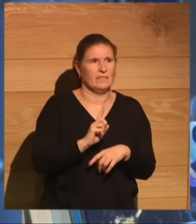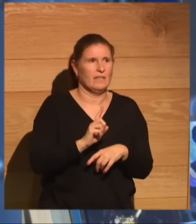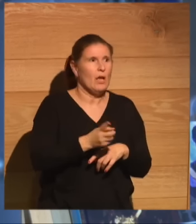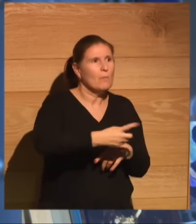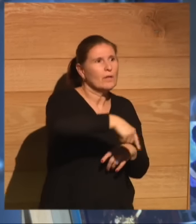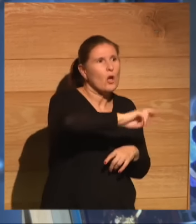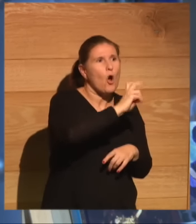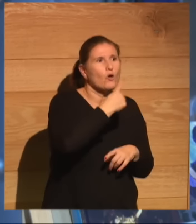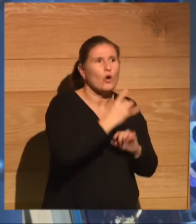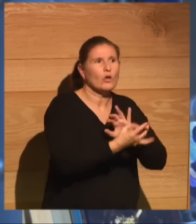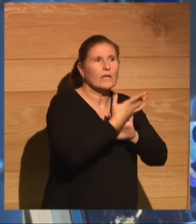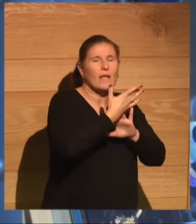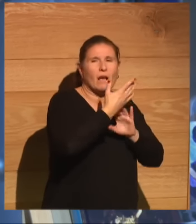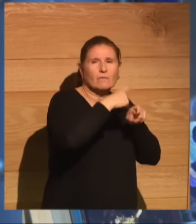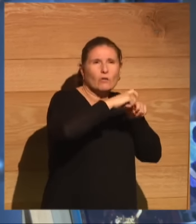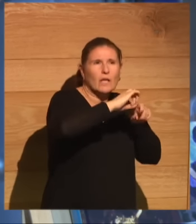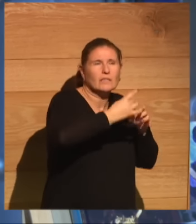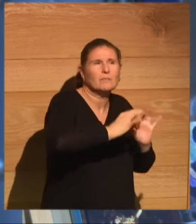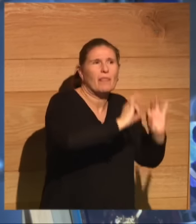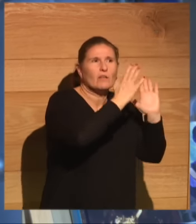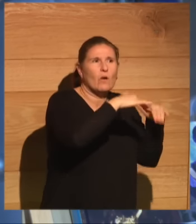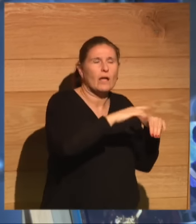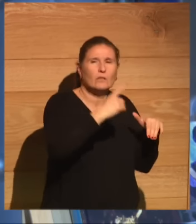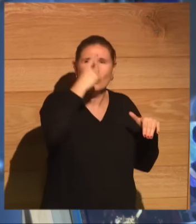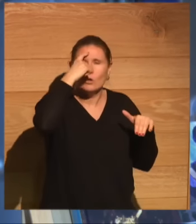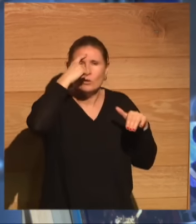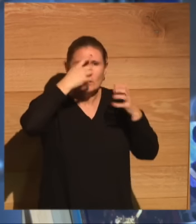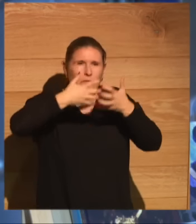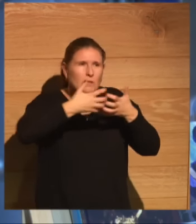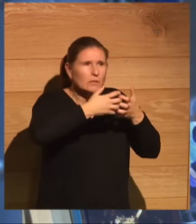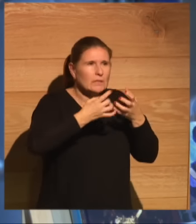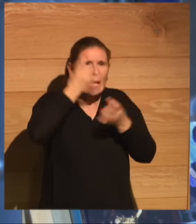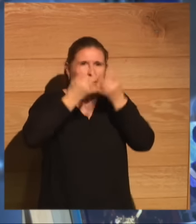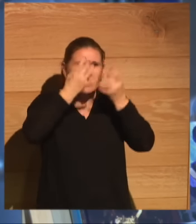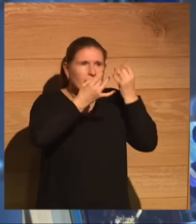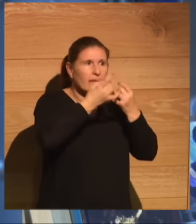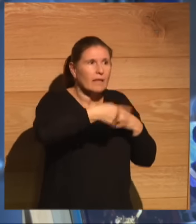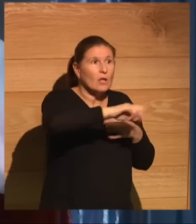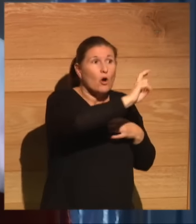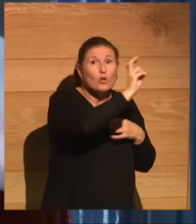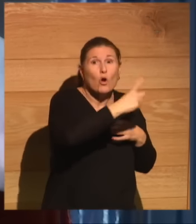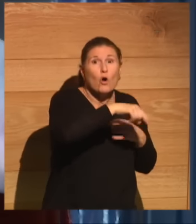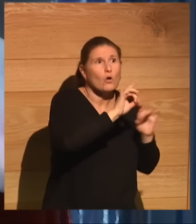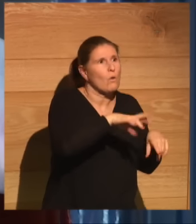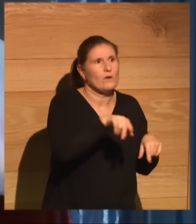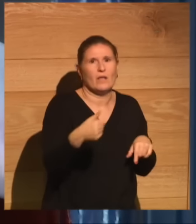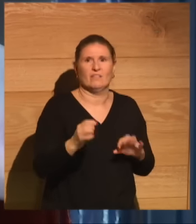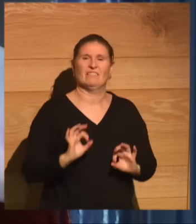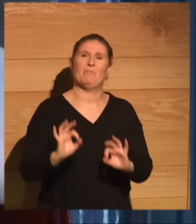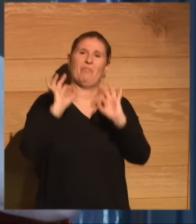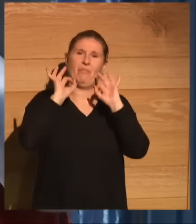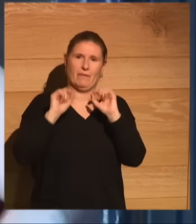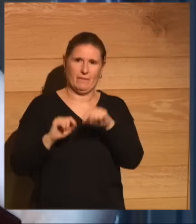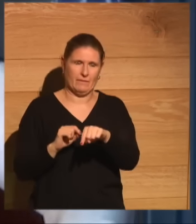no construyen cosas de forma interesante y su cabeza no funciona de una forma tan creativa y divergente. Pero yo creo que lo que ha dicho Rodrigo